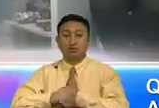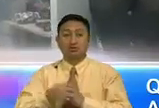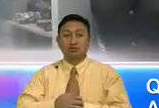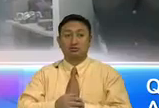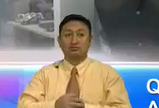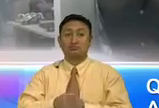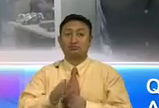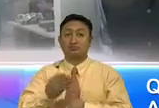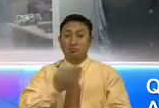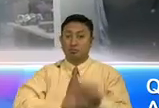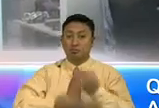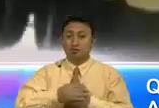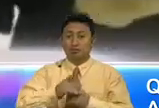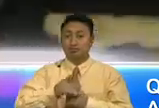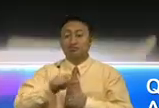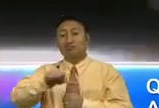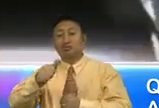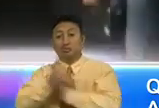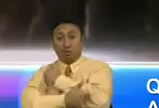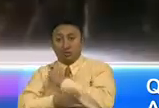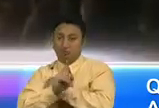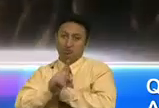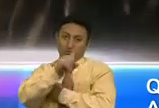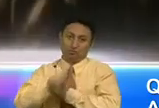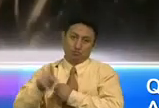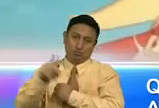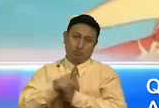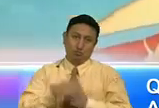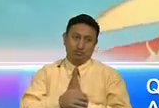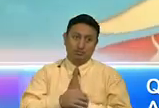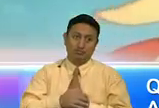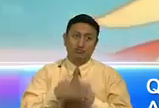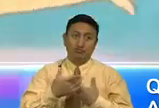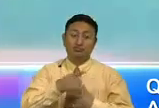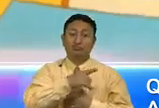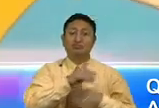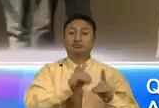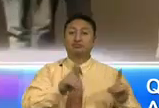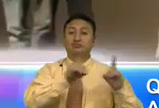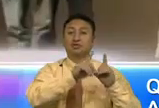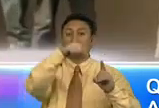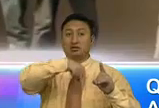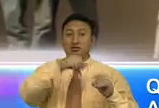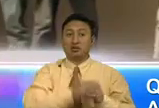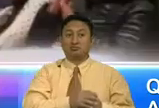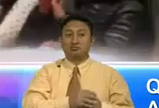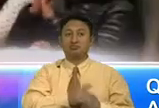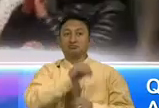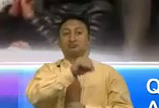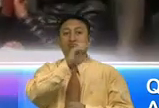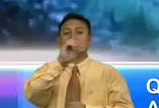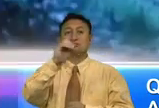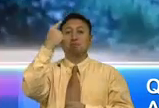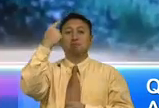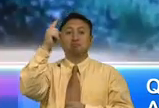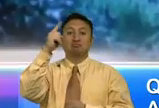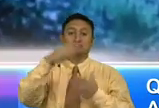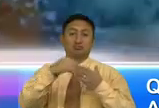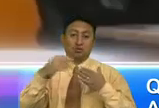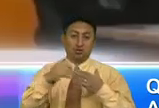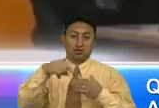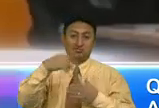fines comerciales fuera del país. Disposición que, de acuerdo a cifras de esta industria, ha generado cerca de 100 millones de dólares en los